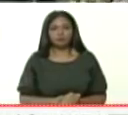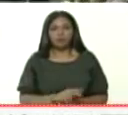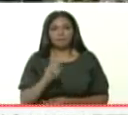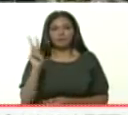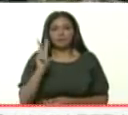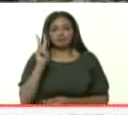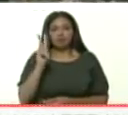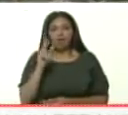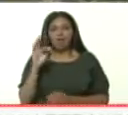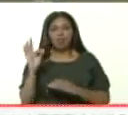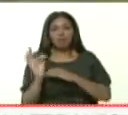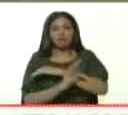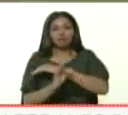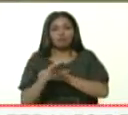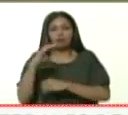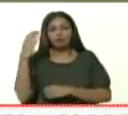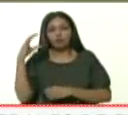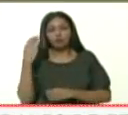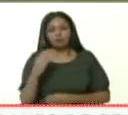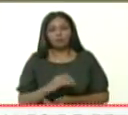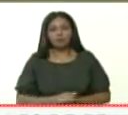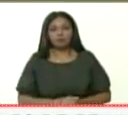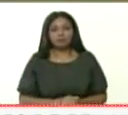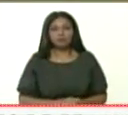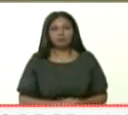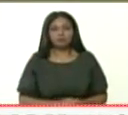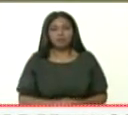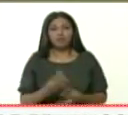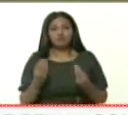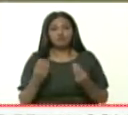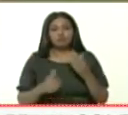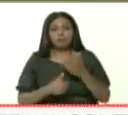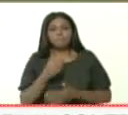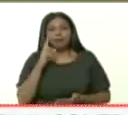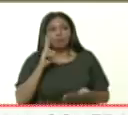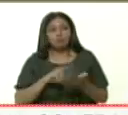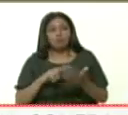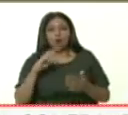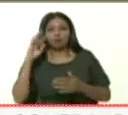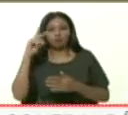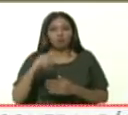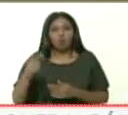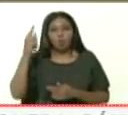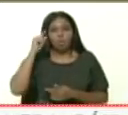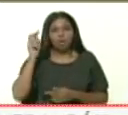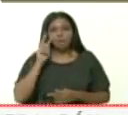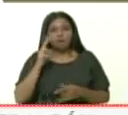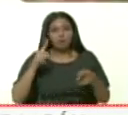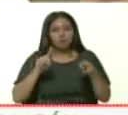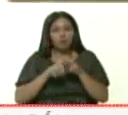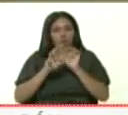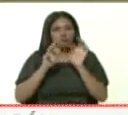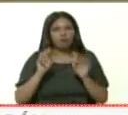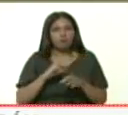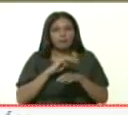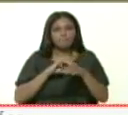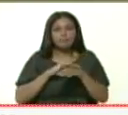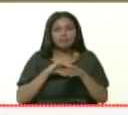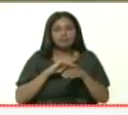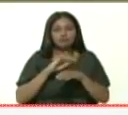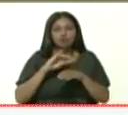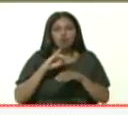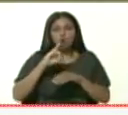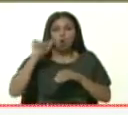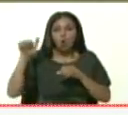Venezuela en la frontera con Colombia. Hay muchas más pruebas que están surgiendo todos los días. El ministro Jorge Rodríguez